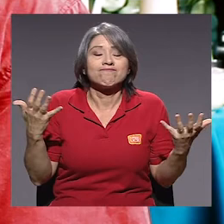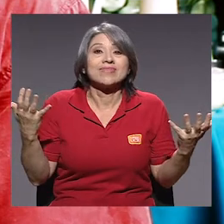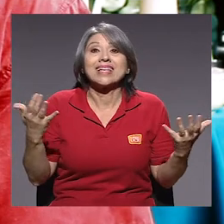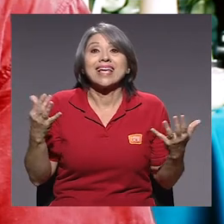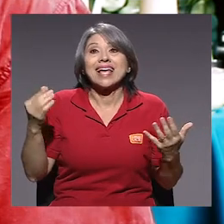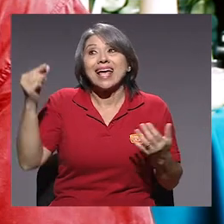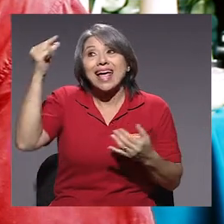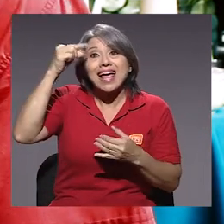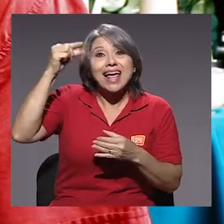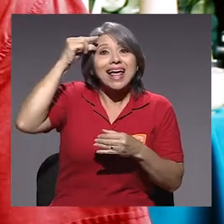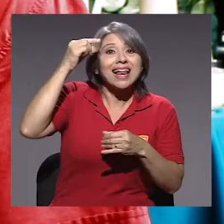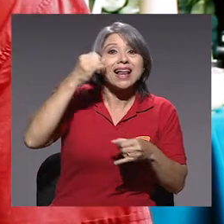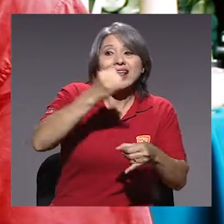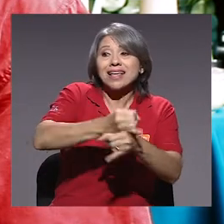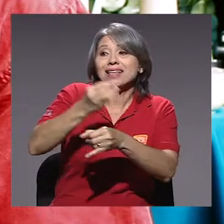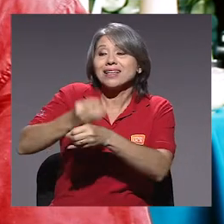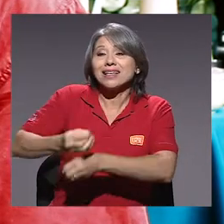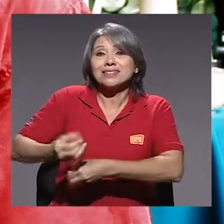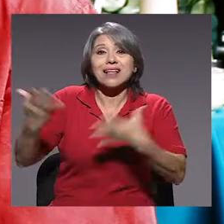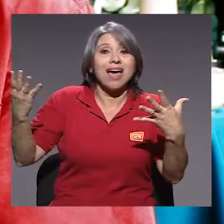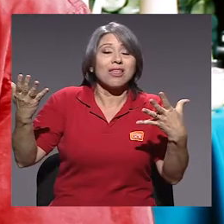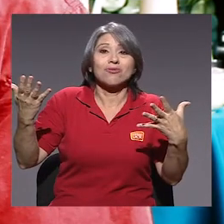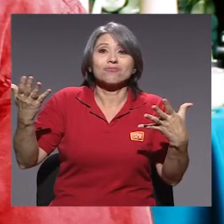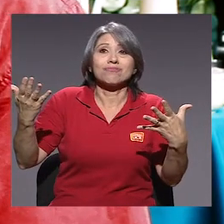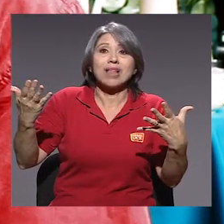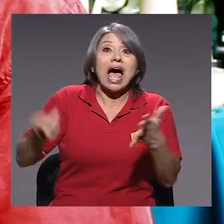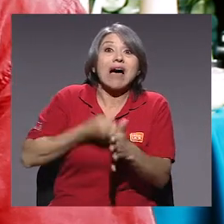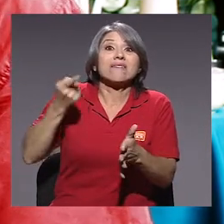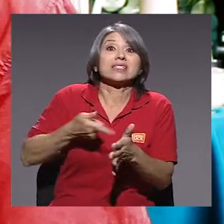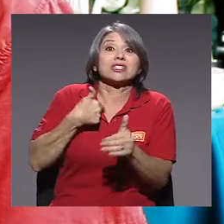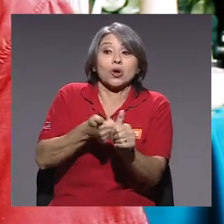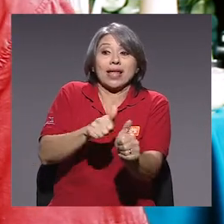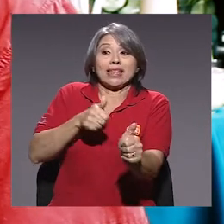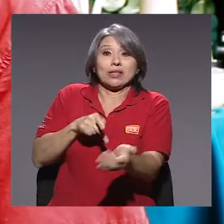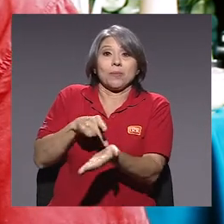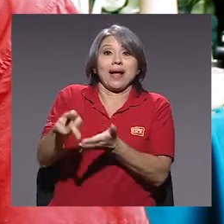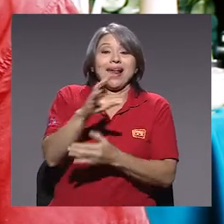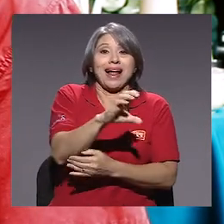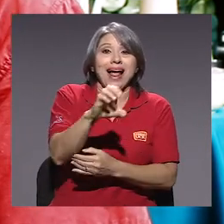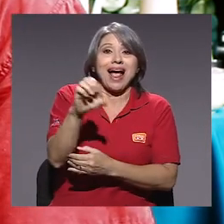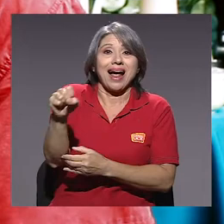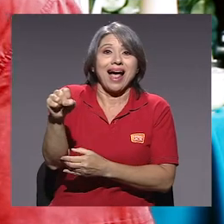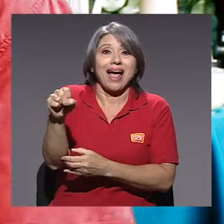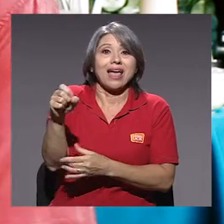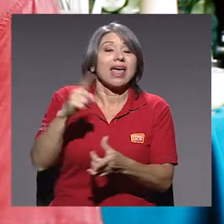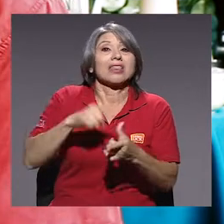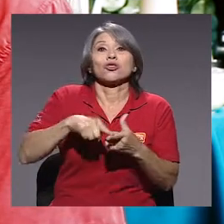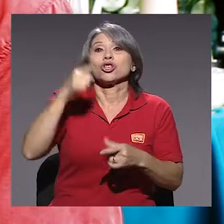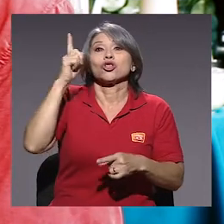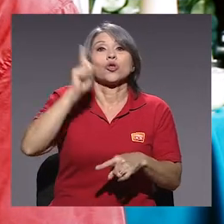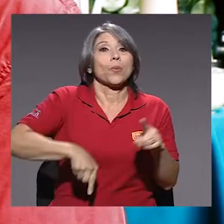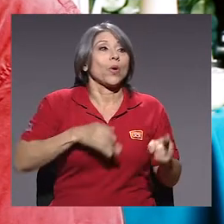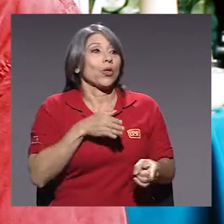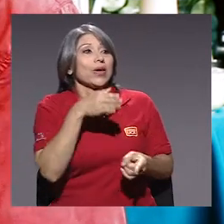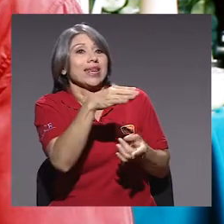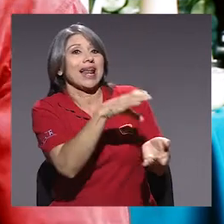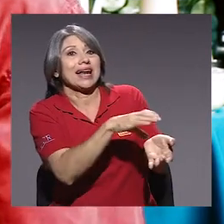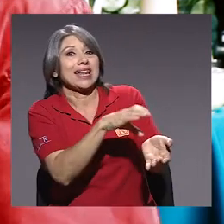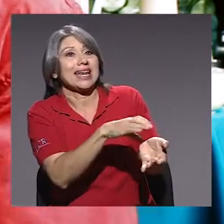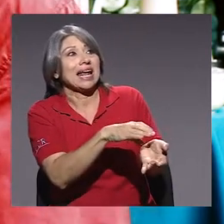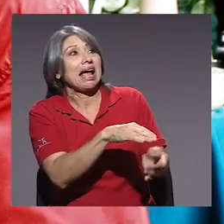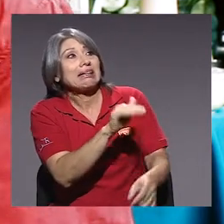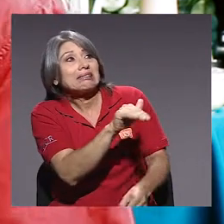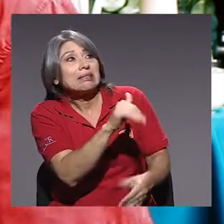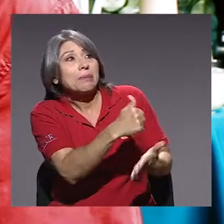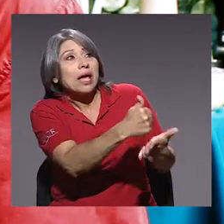el estado, básicamente, a veces me atraso con la caja. Entonces, no puedo ir a una clínica que me digan, hey,